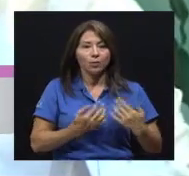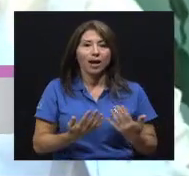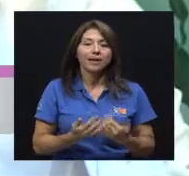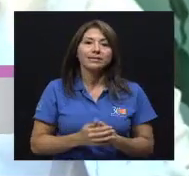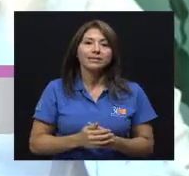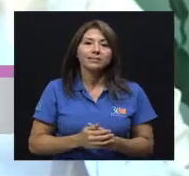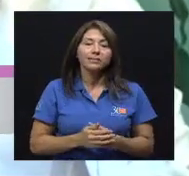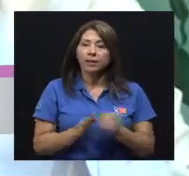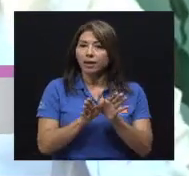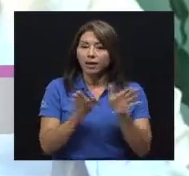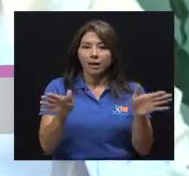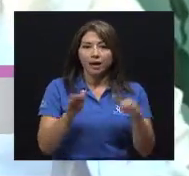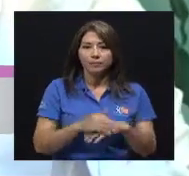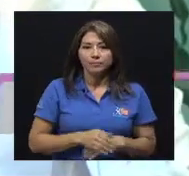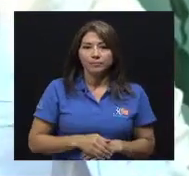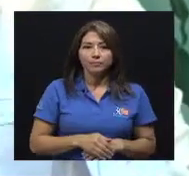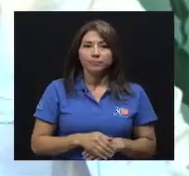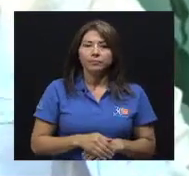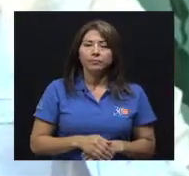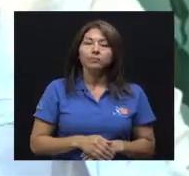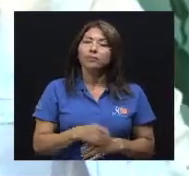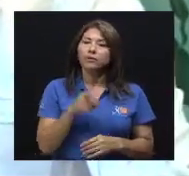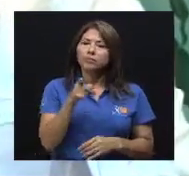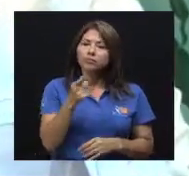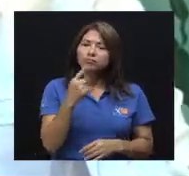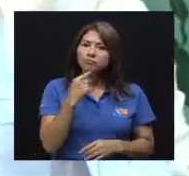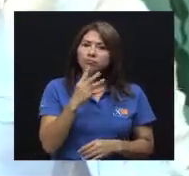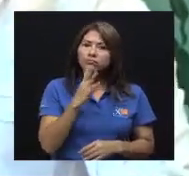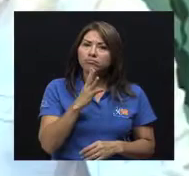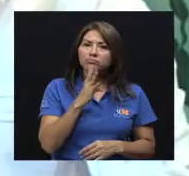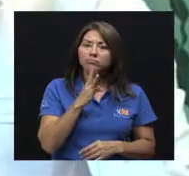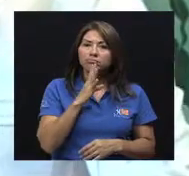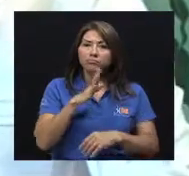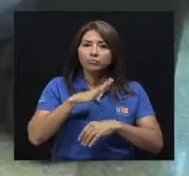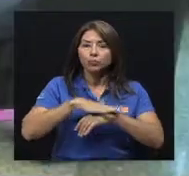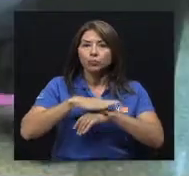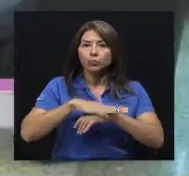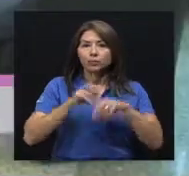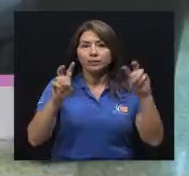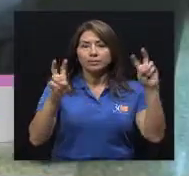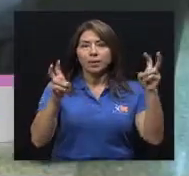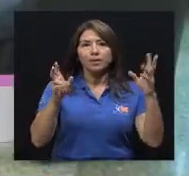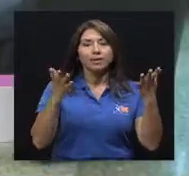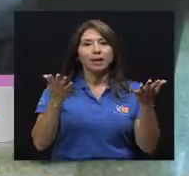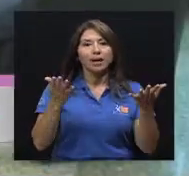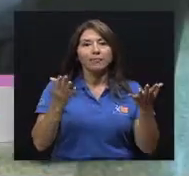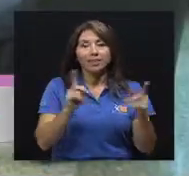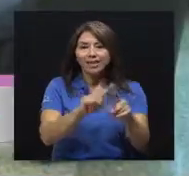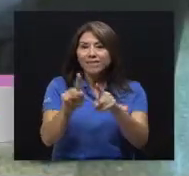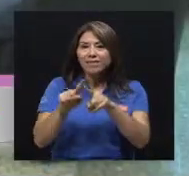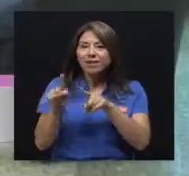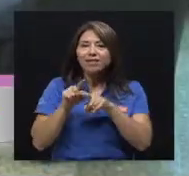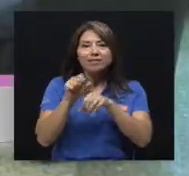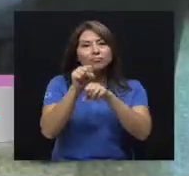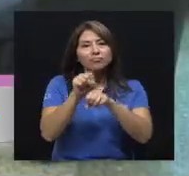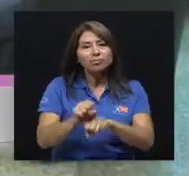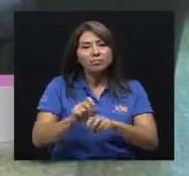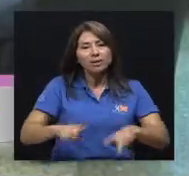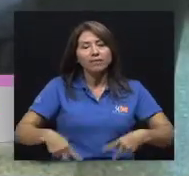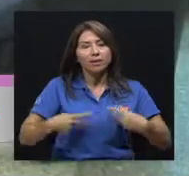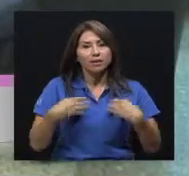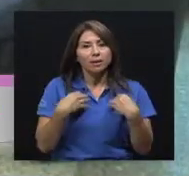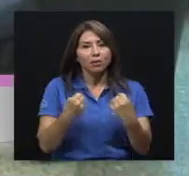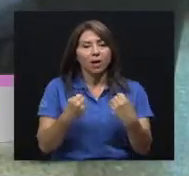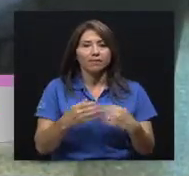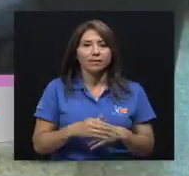enfermedades cardiovasculares en general. Doctor, venía usted ya tocando un poco la temática de los estilos de vida